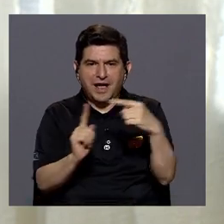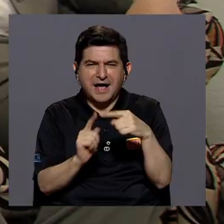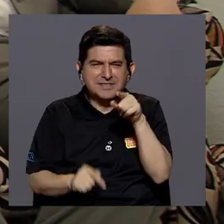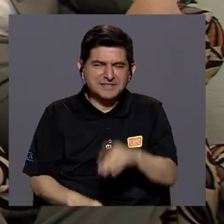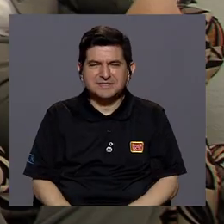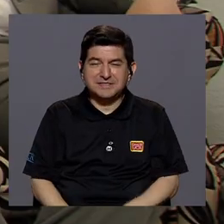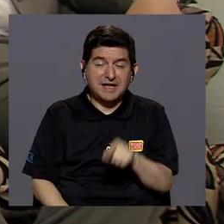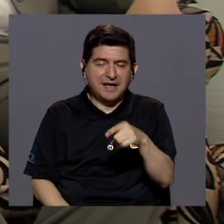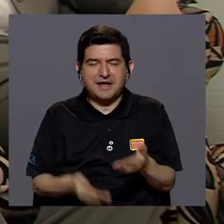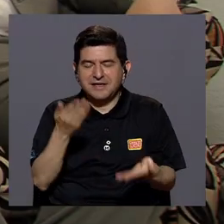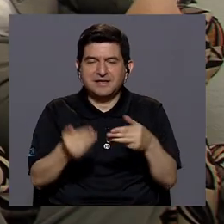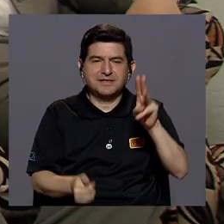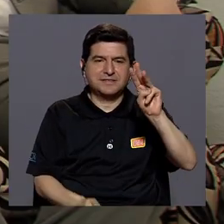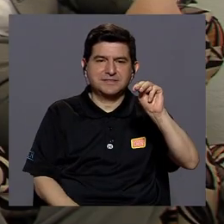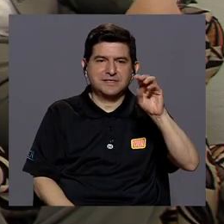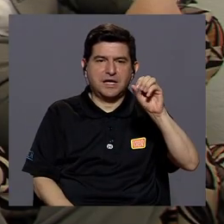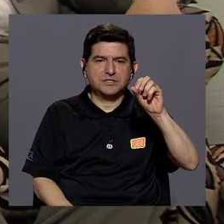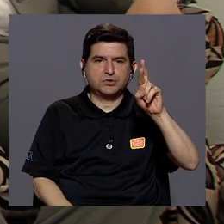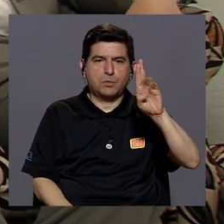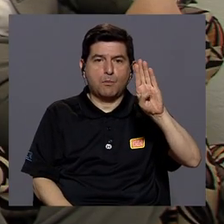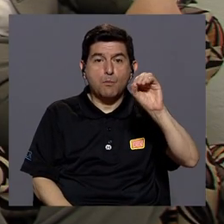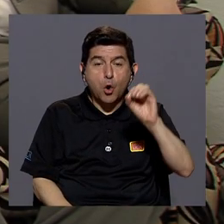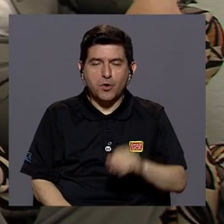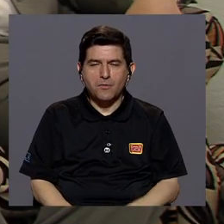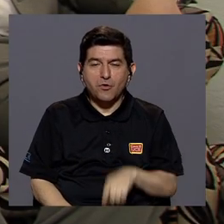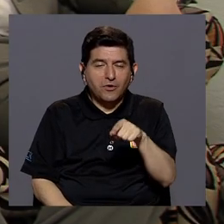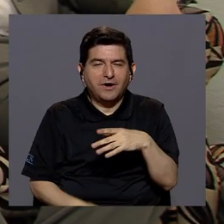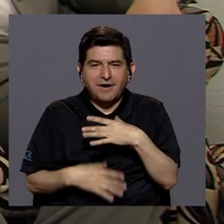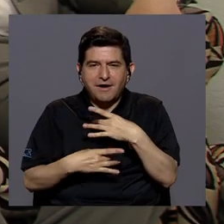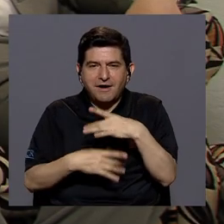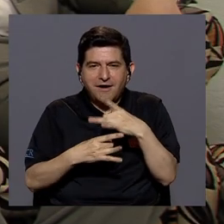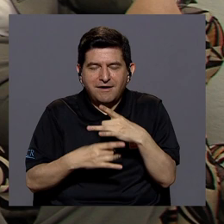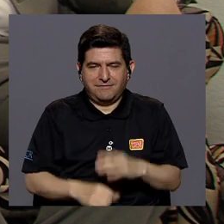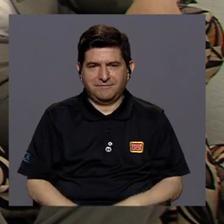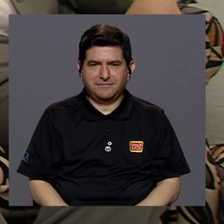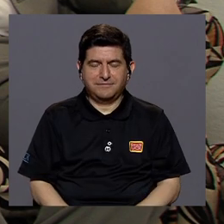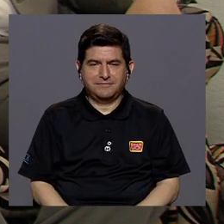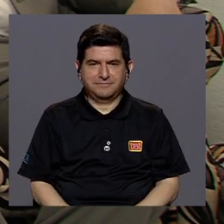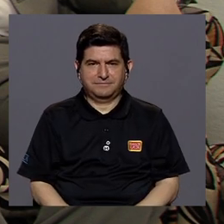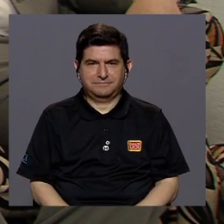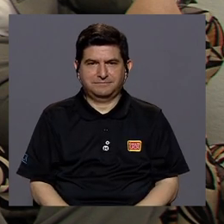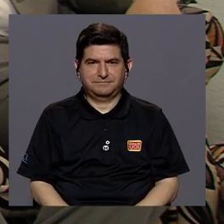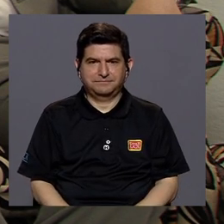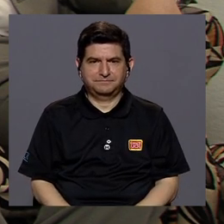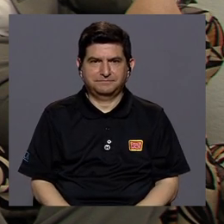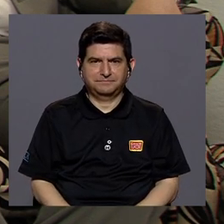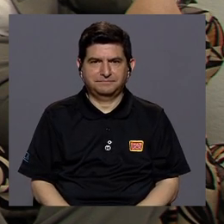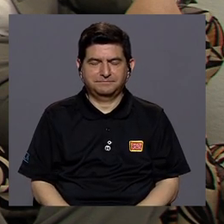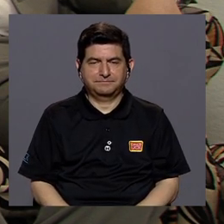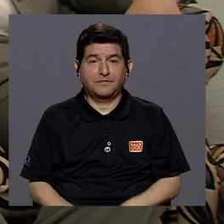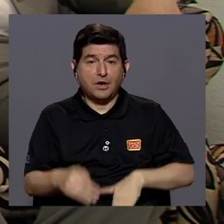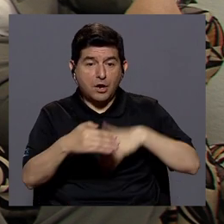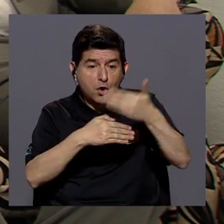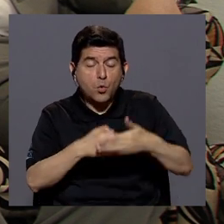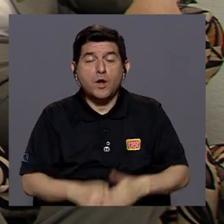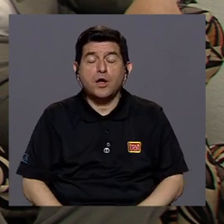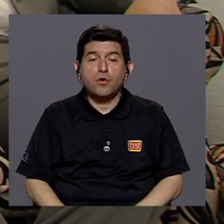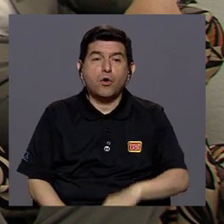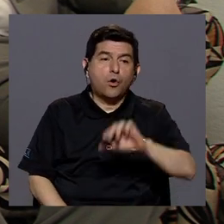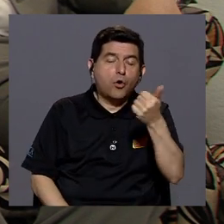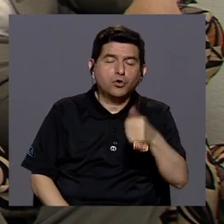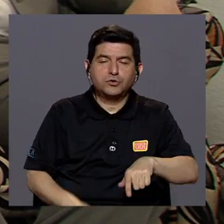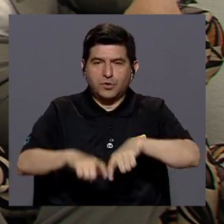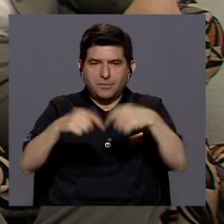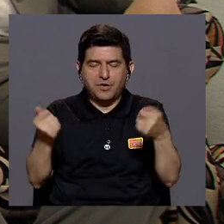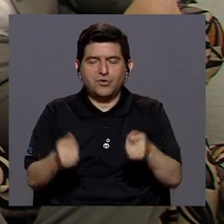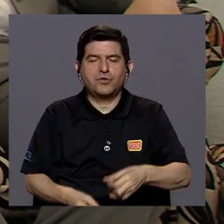la cosa. Uh-huh. Y lo cierto es que la hora ha sido, luego salió la última hora, otro periódico a